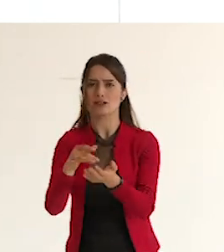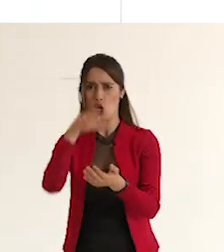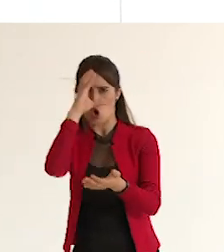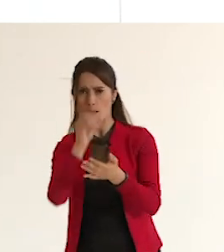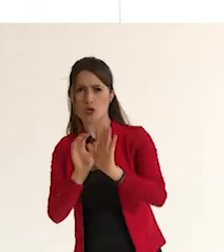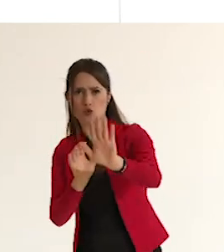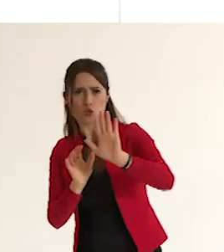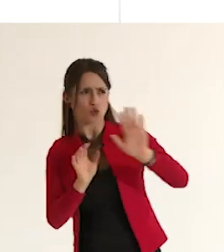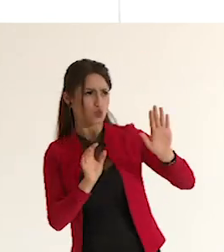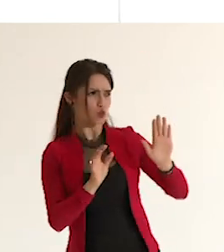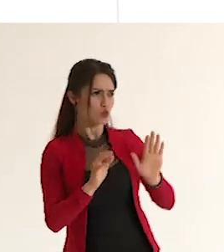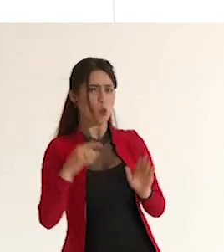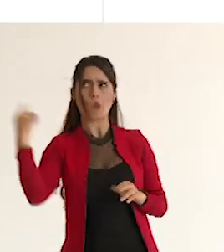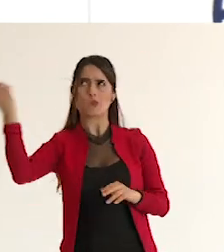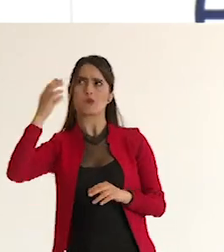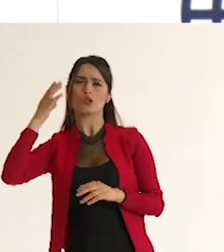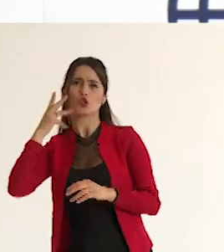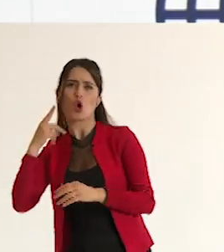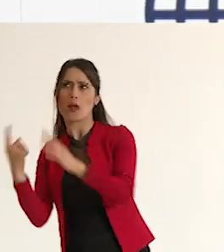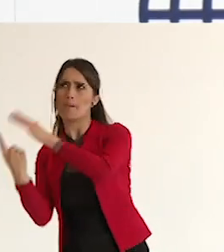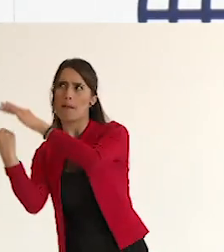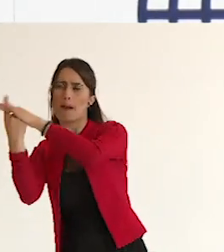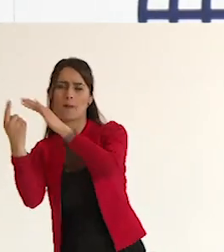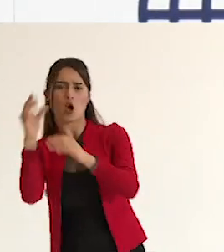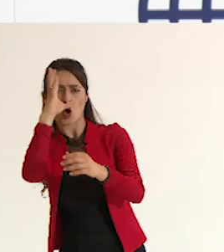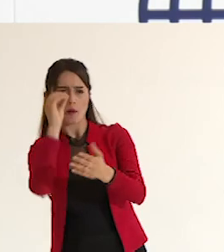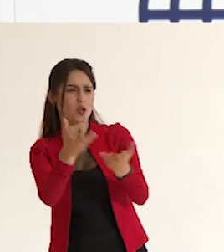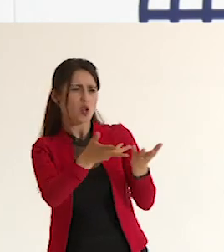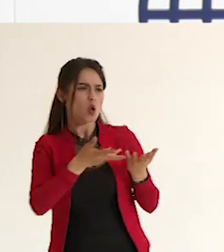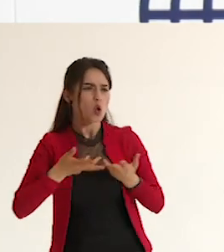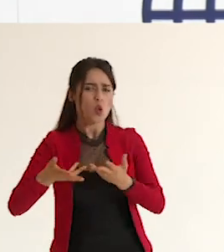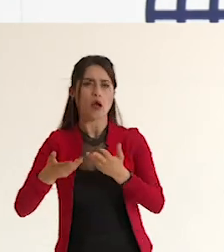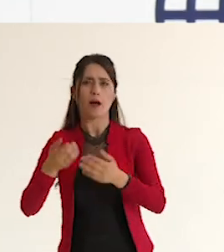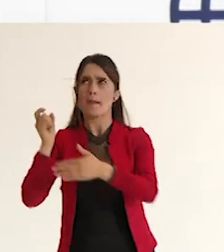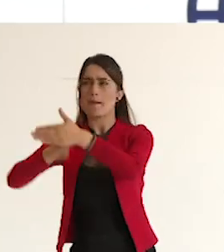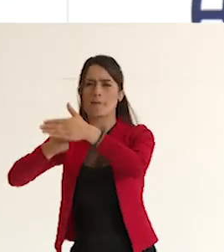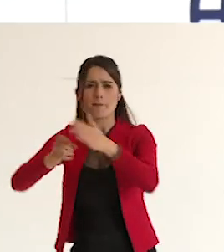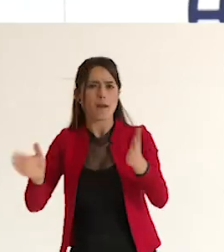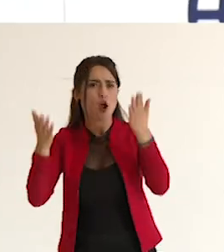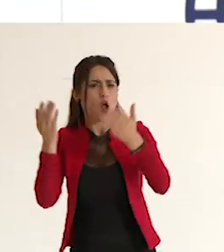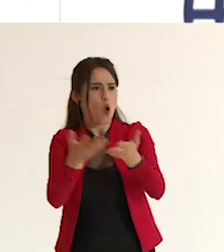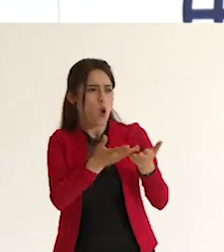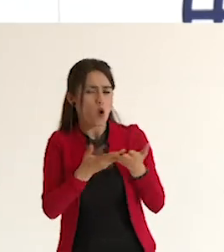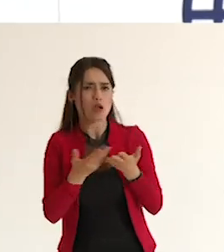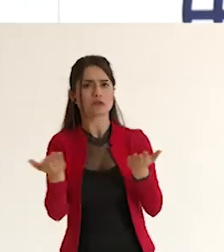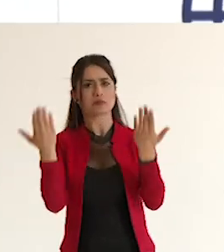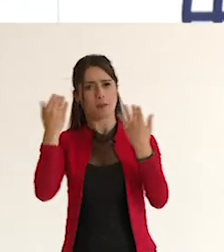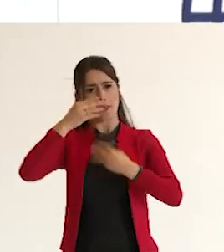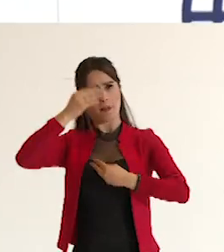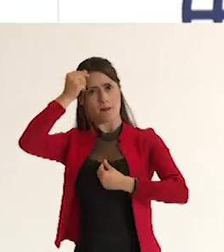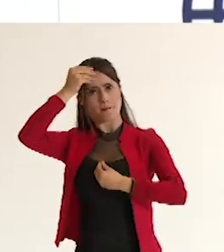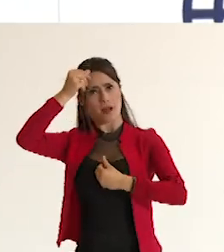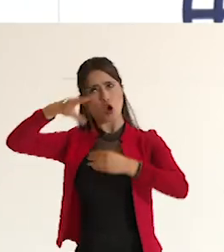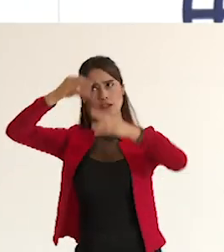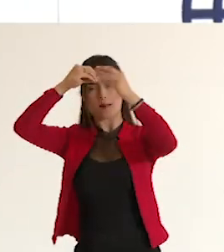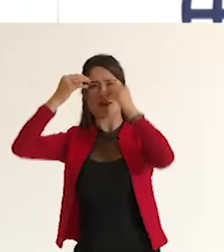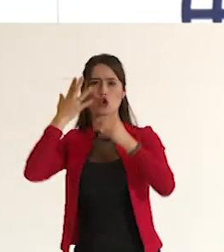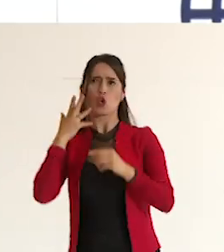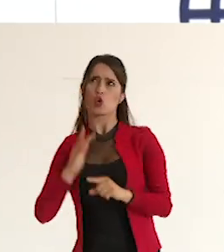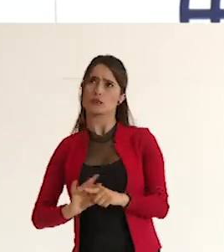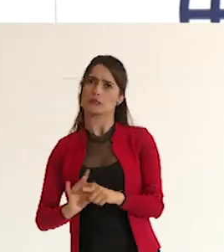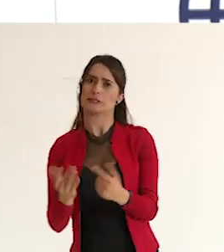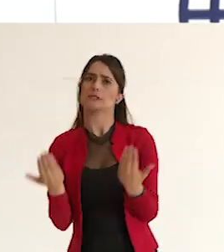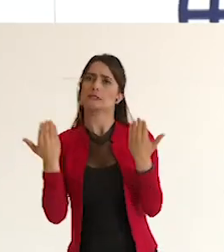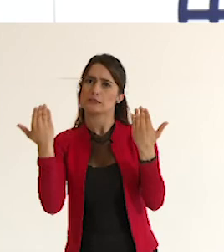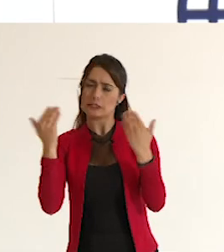sobre lo que pasa en la vida cotidiana y cómo puede mejorarse aprender el significado verdadero de los valores y cómo se aplican en la vida diaria y las